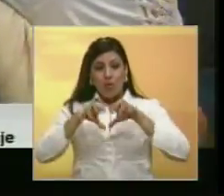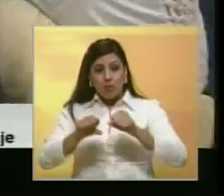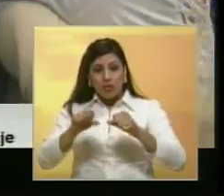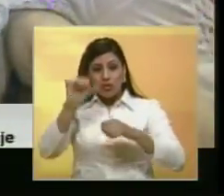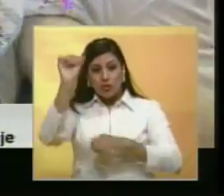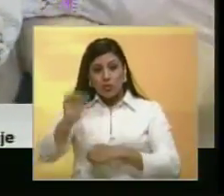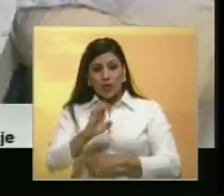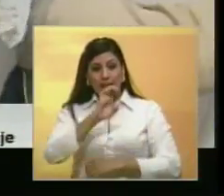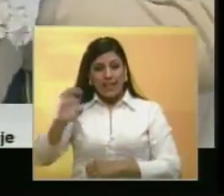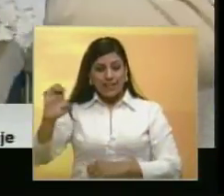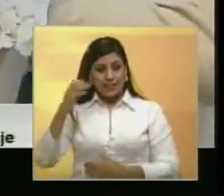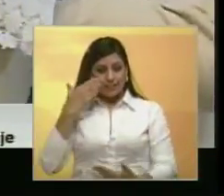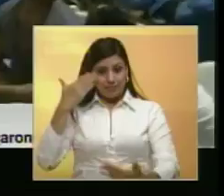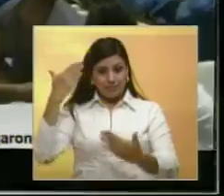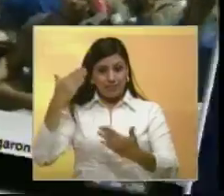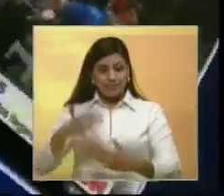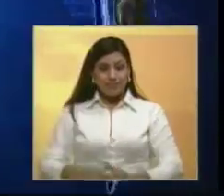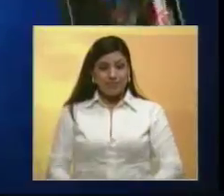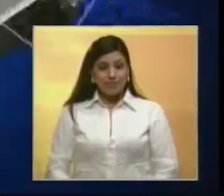al sureste de Texas.